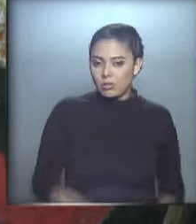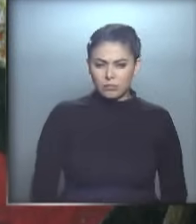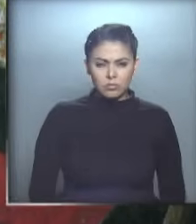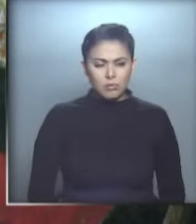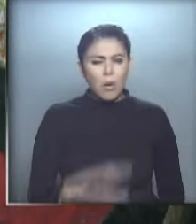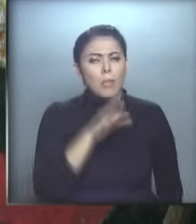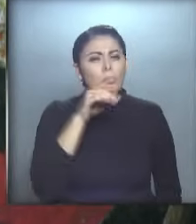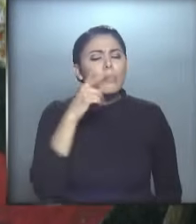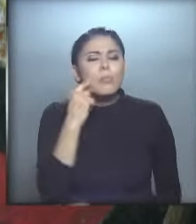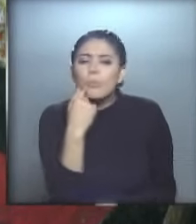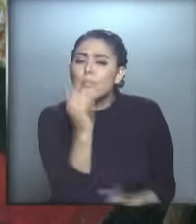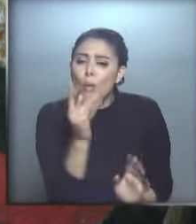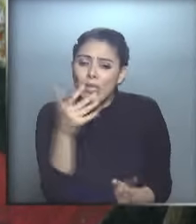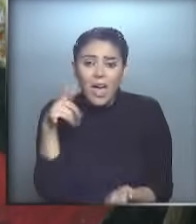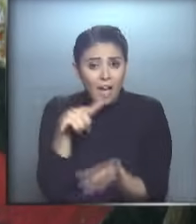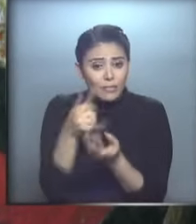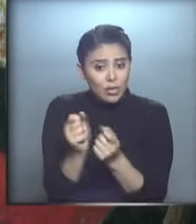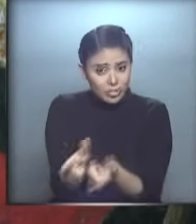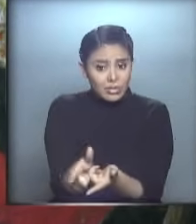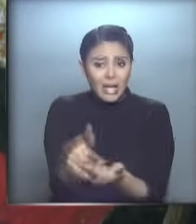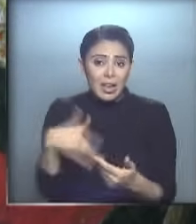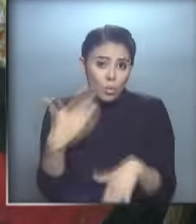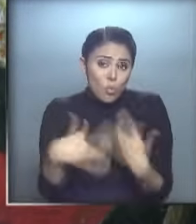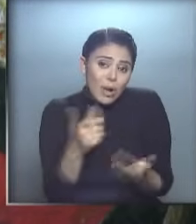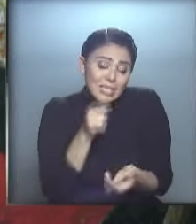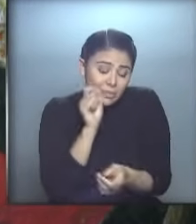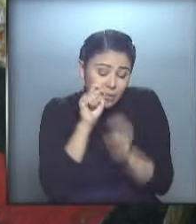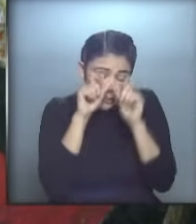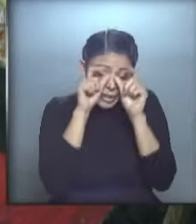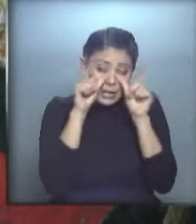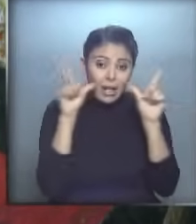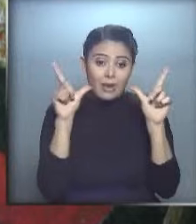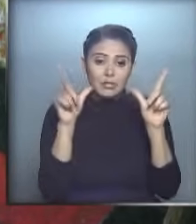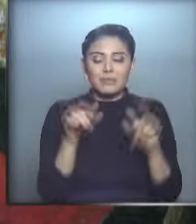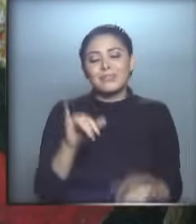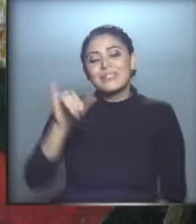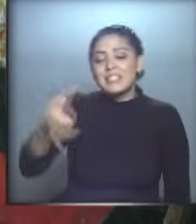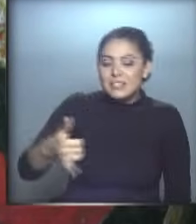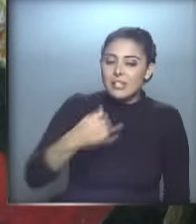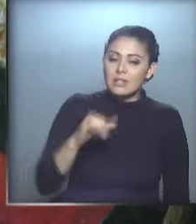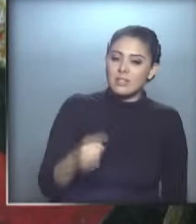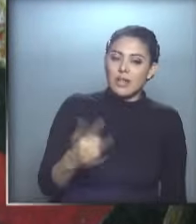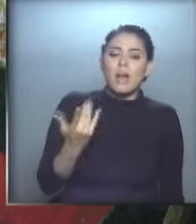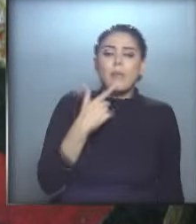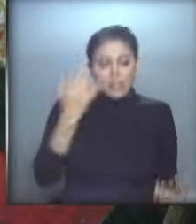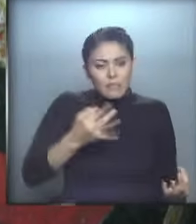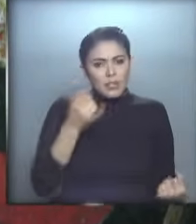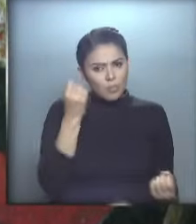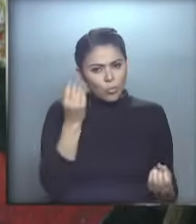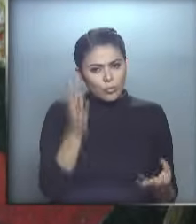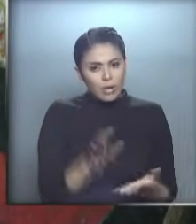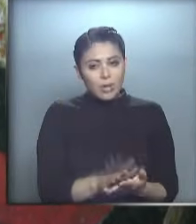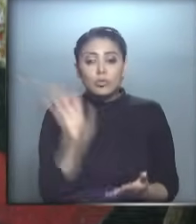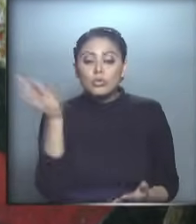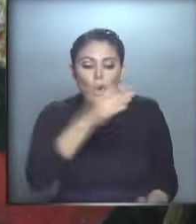Antonio Berni, ¿le puedo dejar el avión a Juanito para que juegue cuando se despierte? Sí, Samba, es una gran idea.